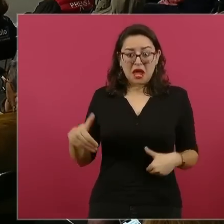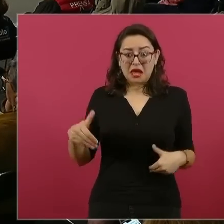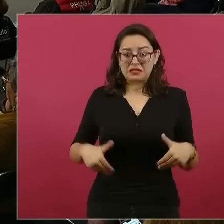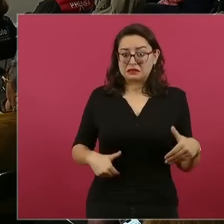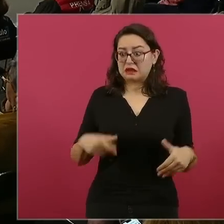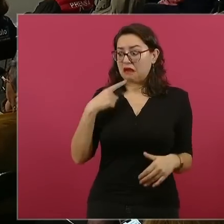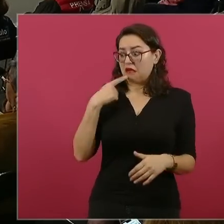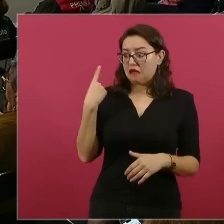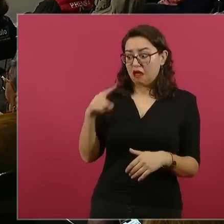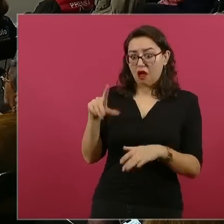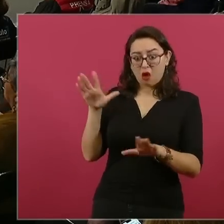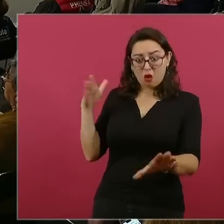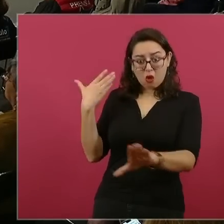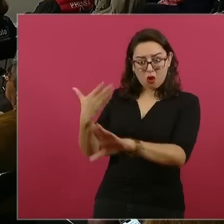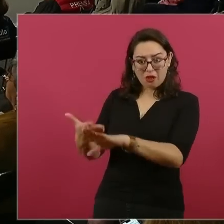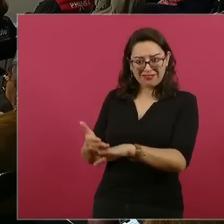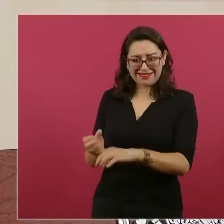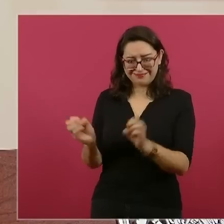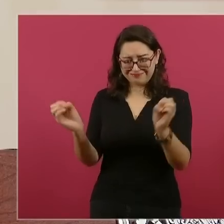Ninguna.